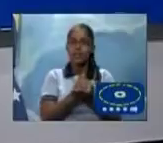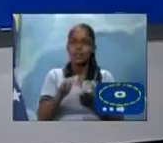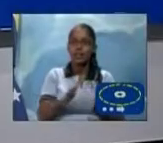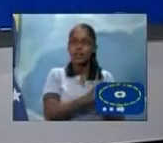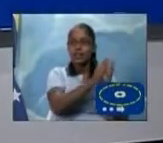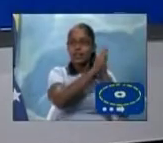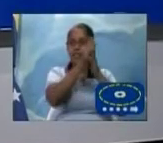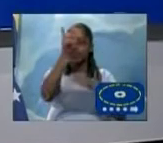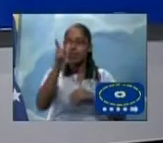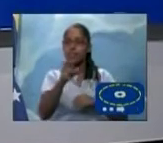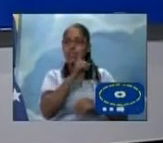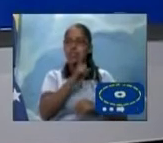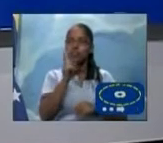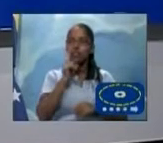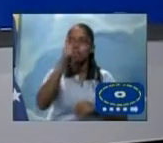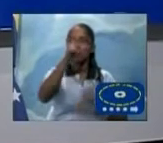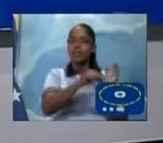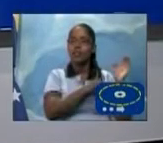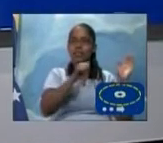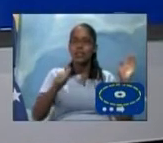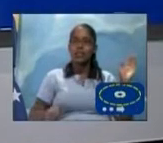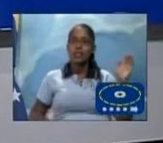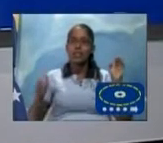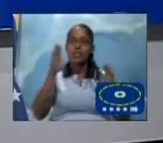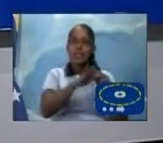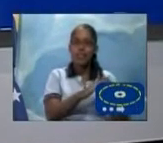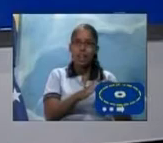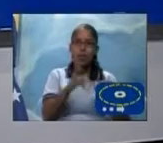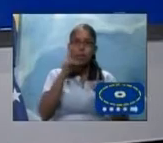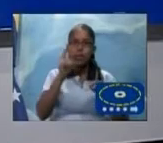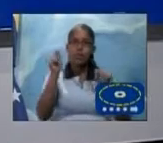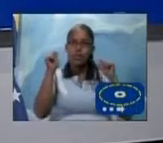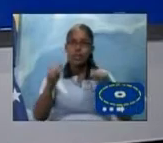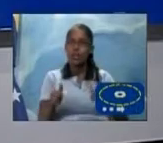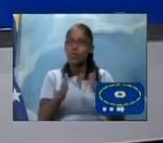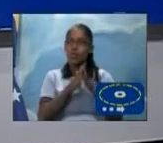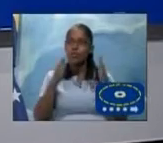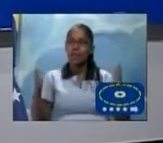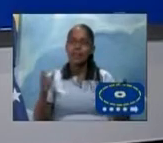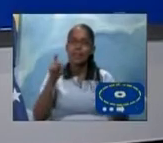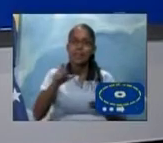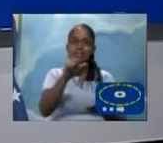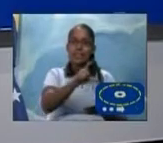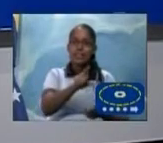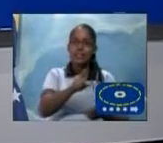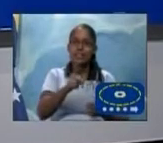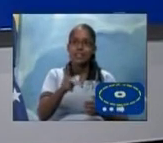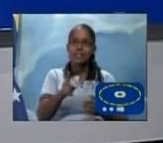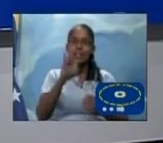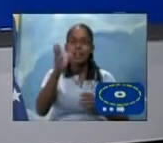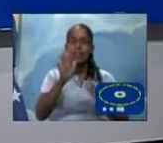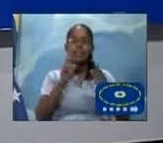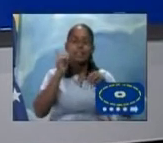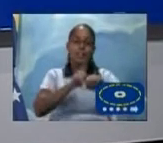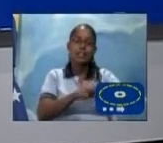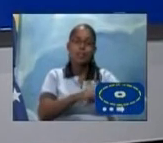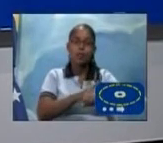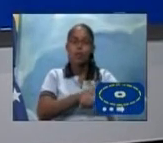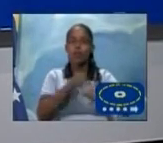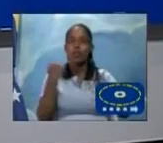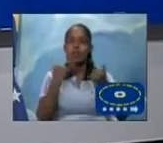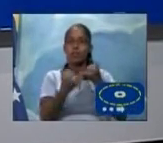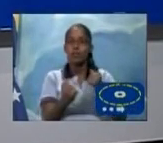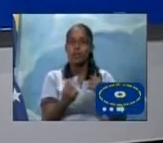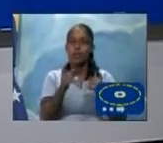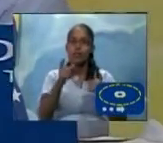Alabado y glorificado sea el nombre del Señor. Estamos observando acá una gran enseñanza, el tiempo del fin. Y